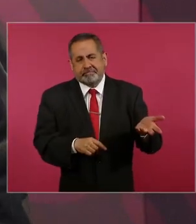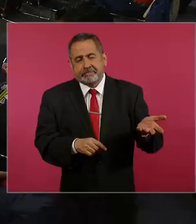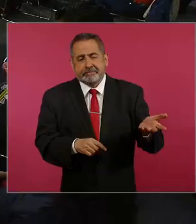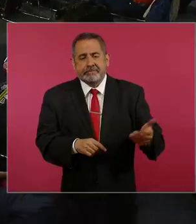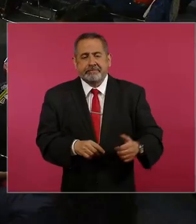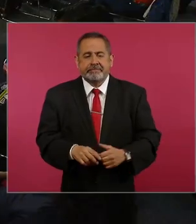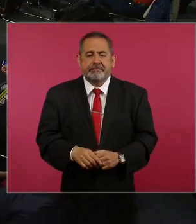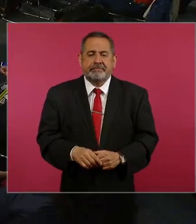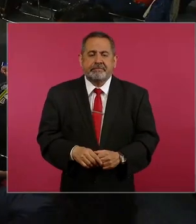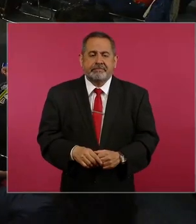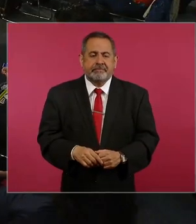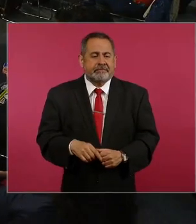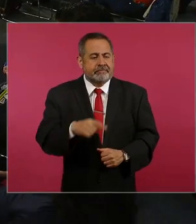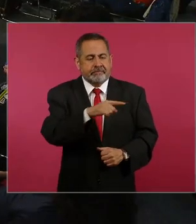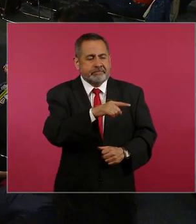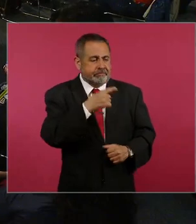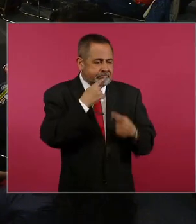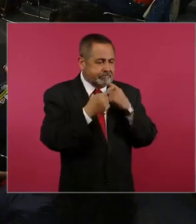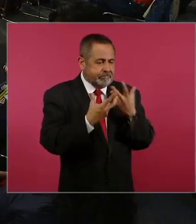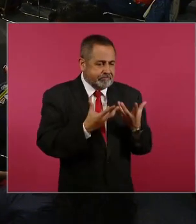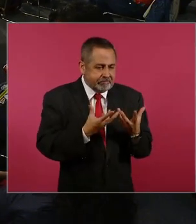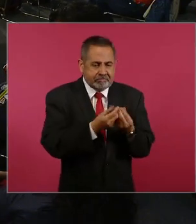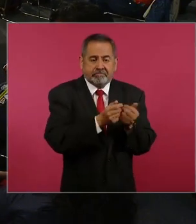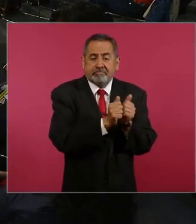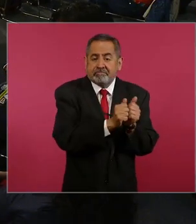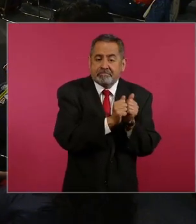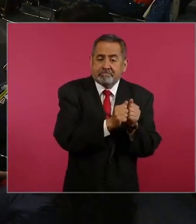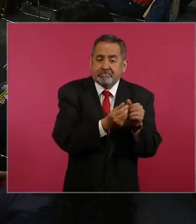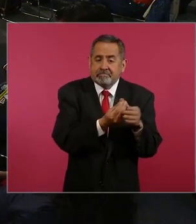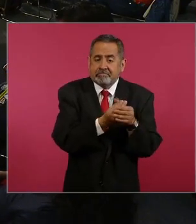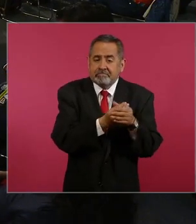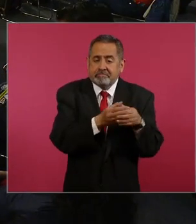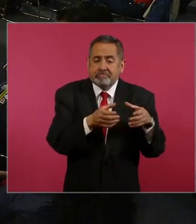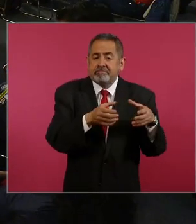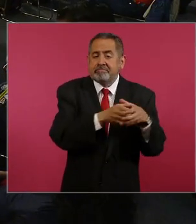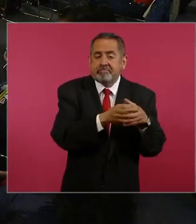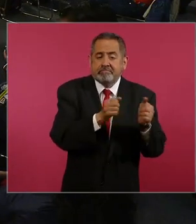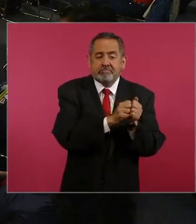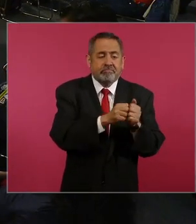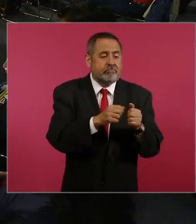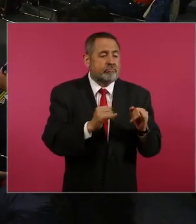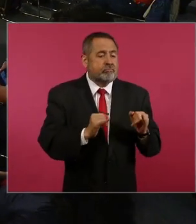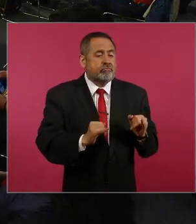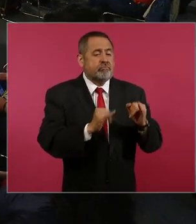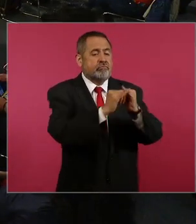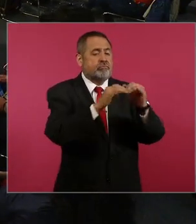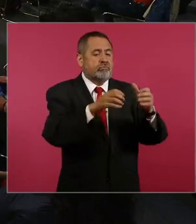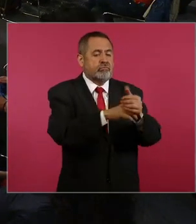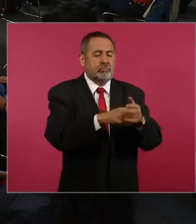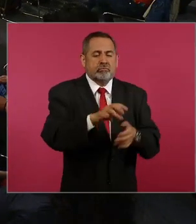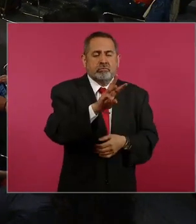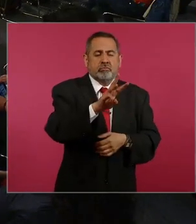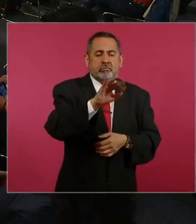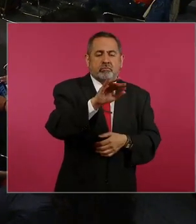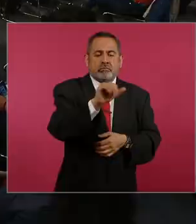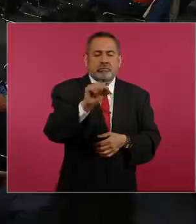estaban ahí alrededor del Instituto Wilson